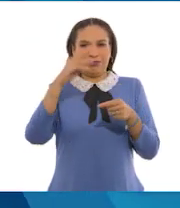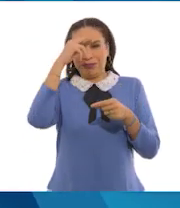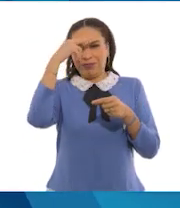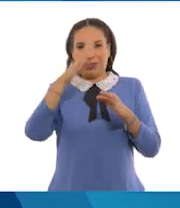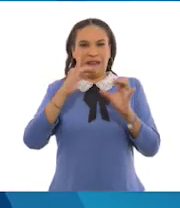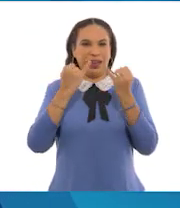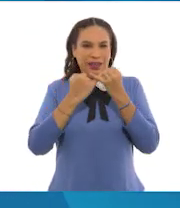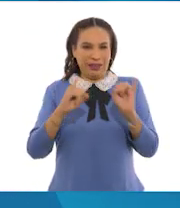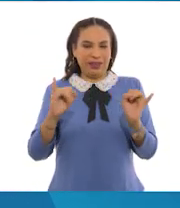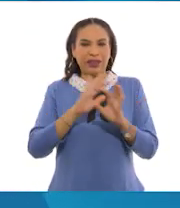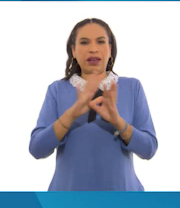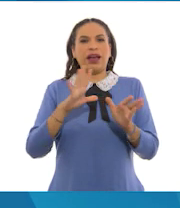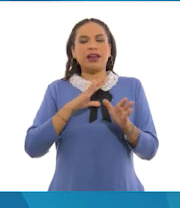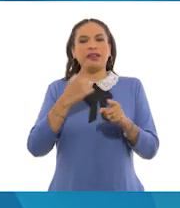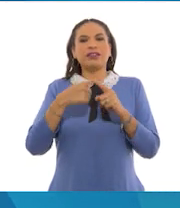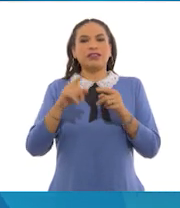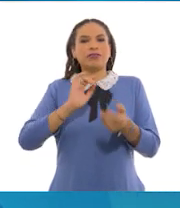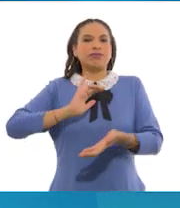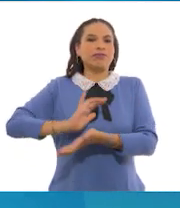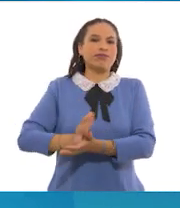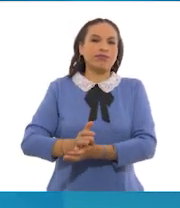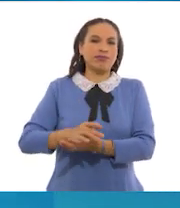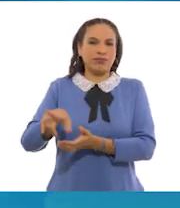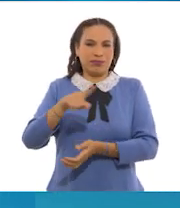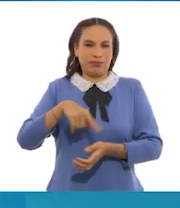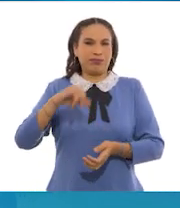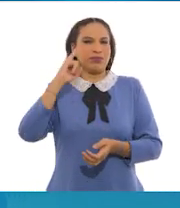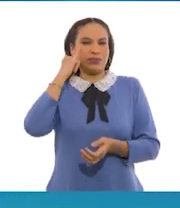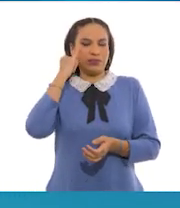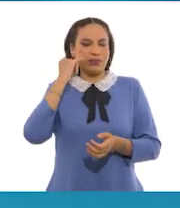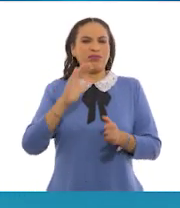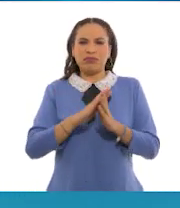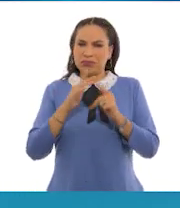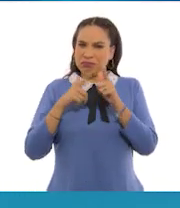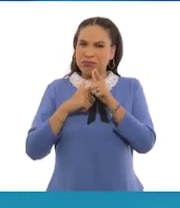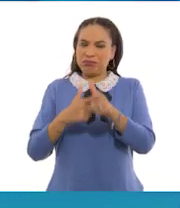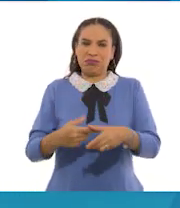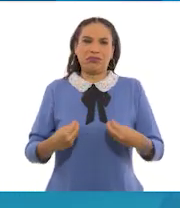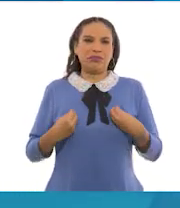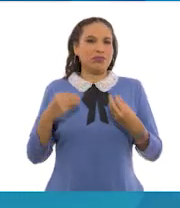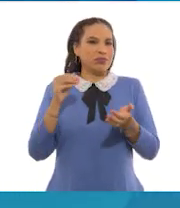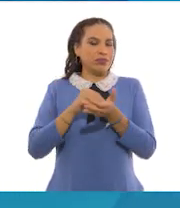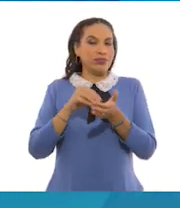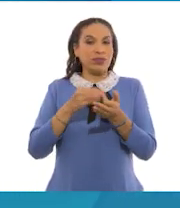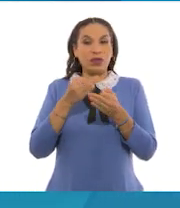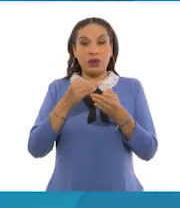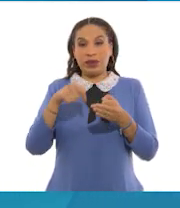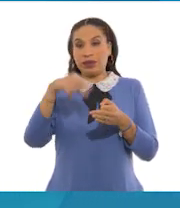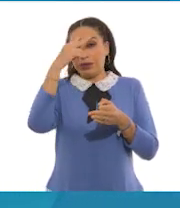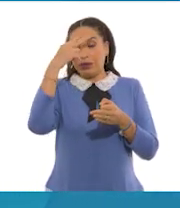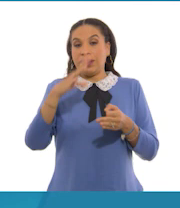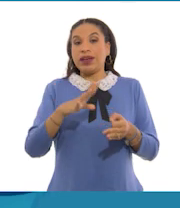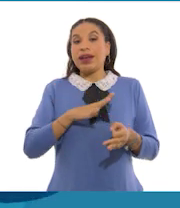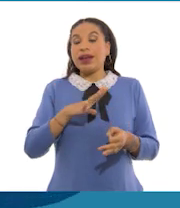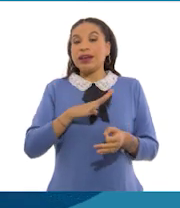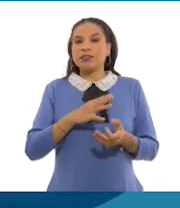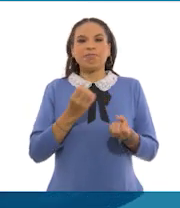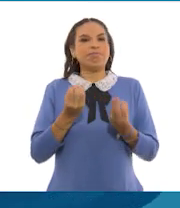independiente se sometió y discriminó a los indígenas, estas sobrevivieron. Por ejemplo, actualmente en nuestro país